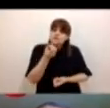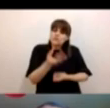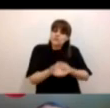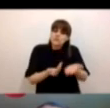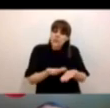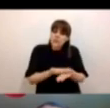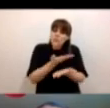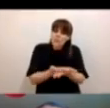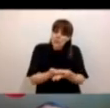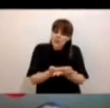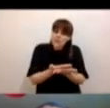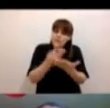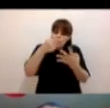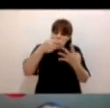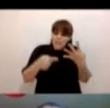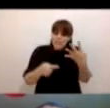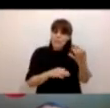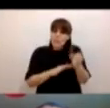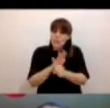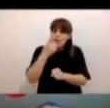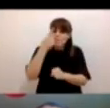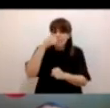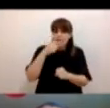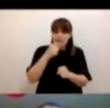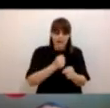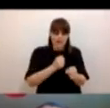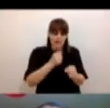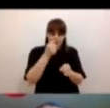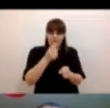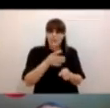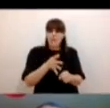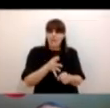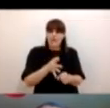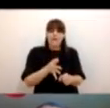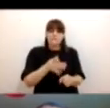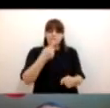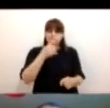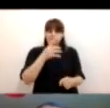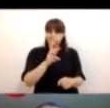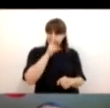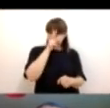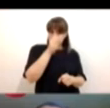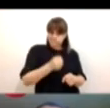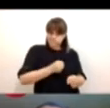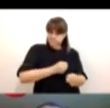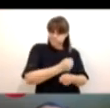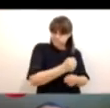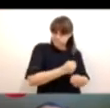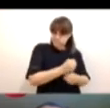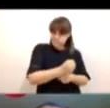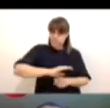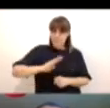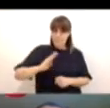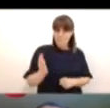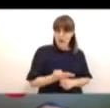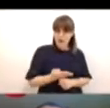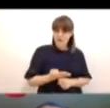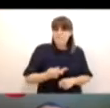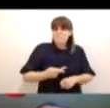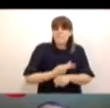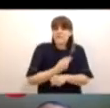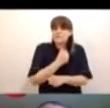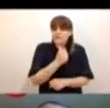combatir esta idea de que el maltrato infantil las nalgadas los gritos la disciplina violenta no tiene efectos sobre